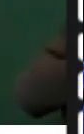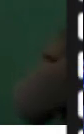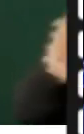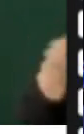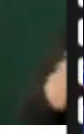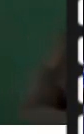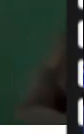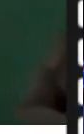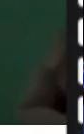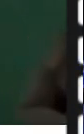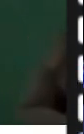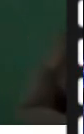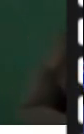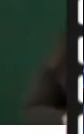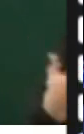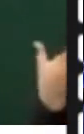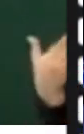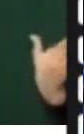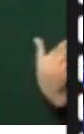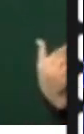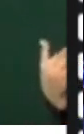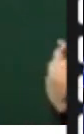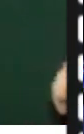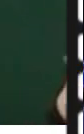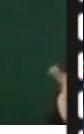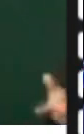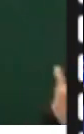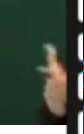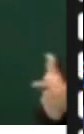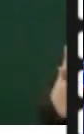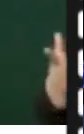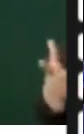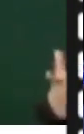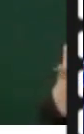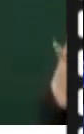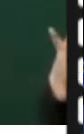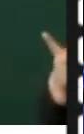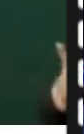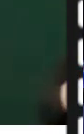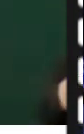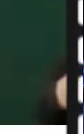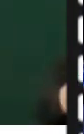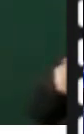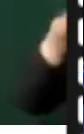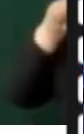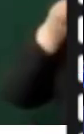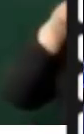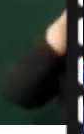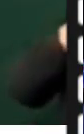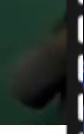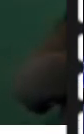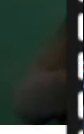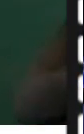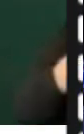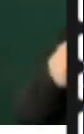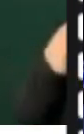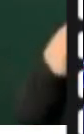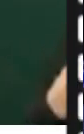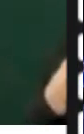estamos saliendo de una situación muy difícil,